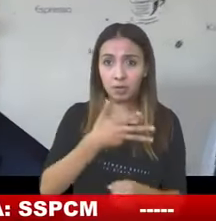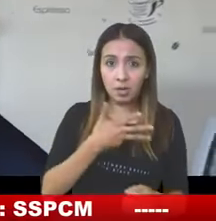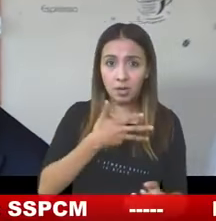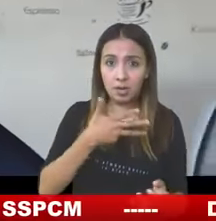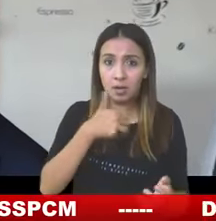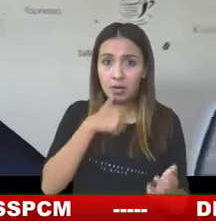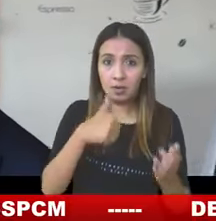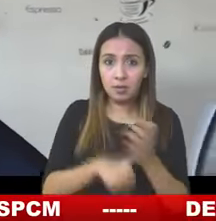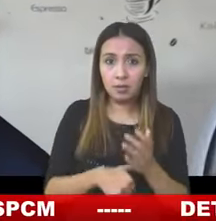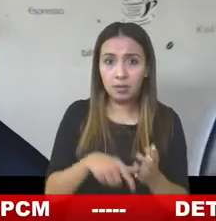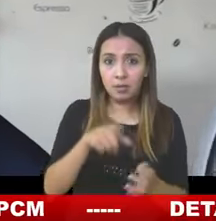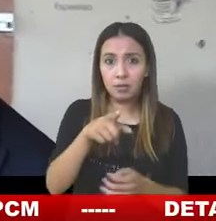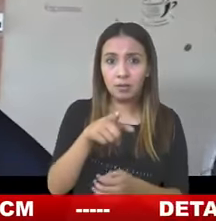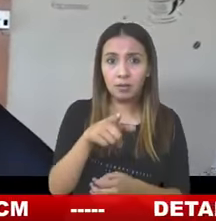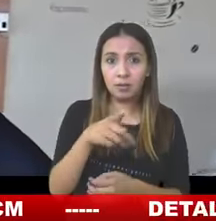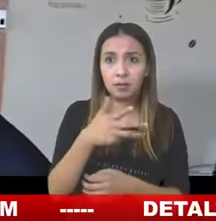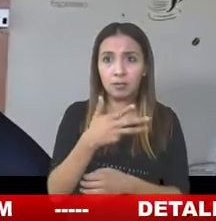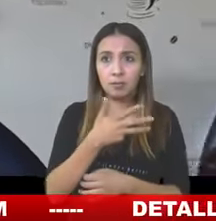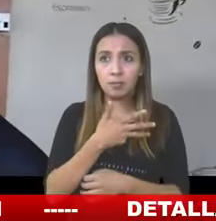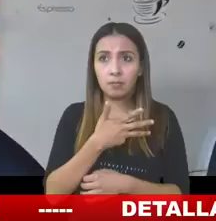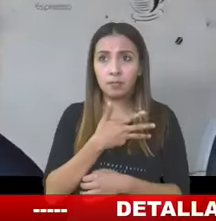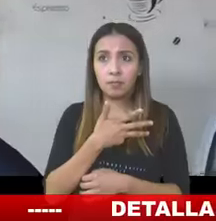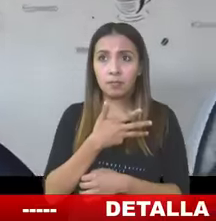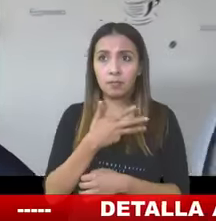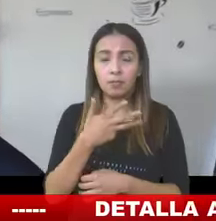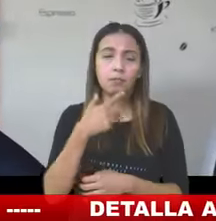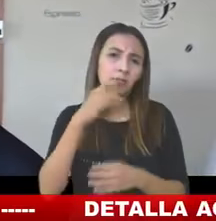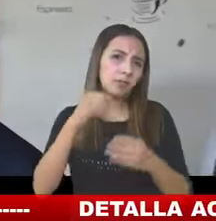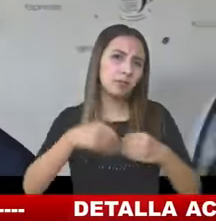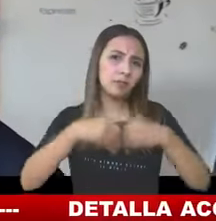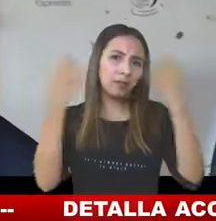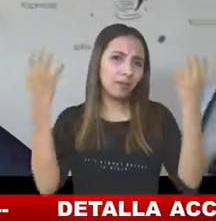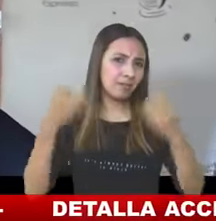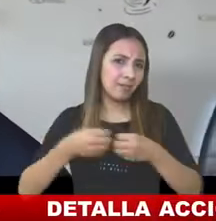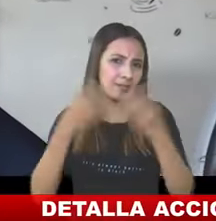Sí, sí estás... Sí, claro, mire, ah, okay. Jorge,